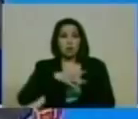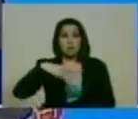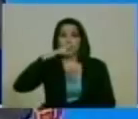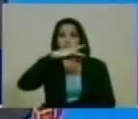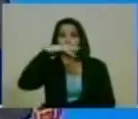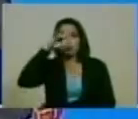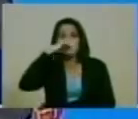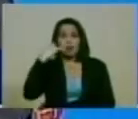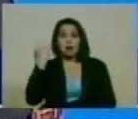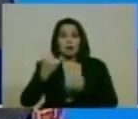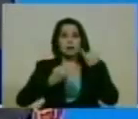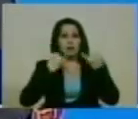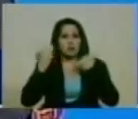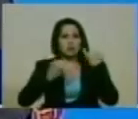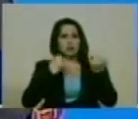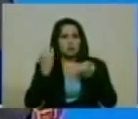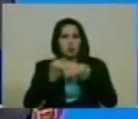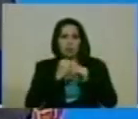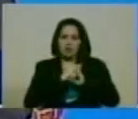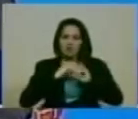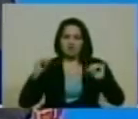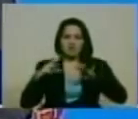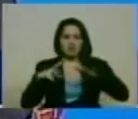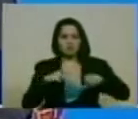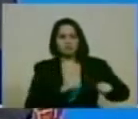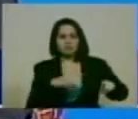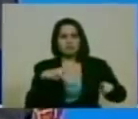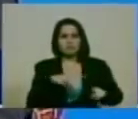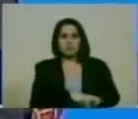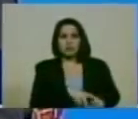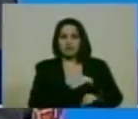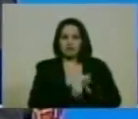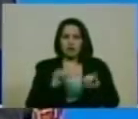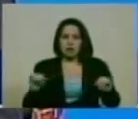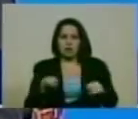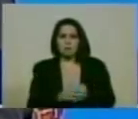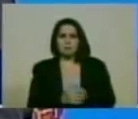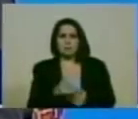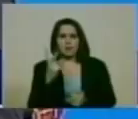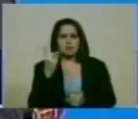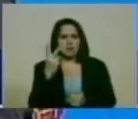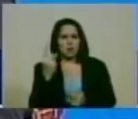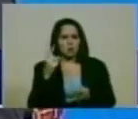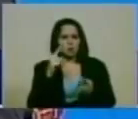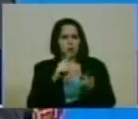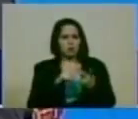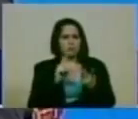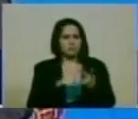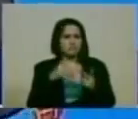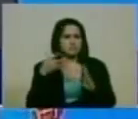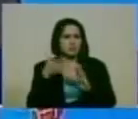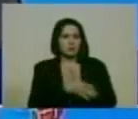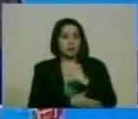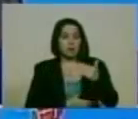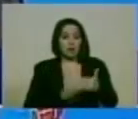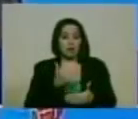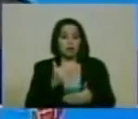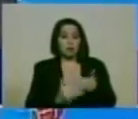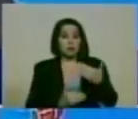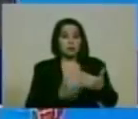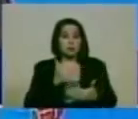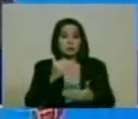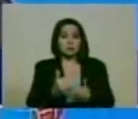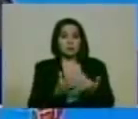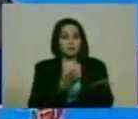la descolonización. En segundo lugar, el segundo tema que plantea es avanzar hacia